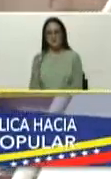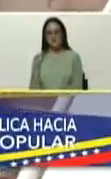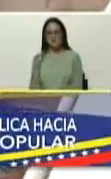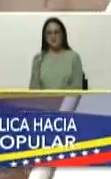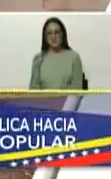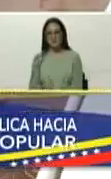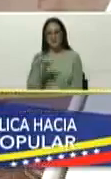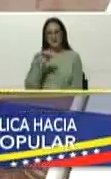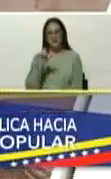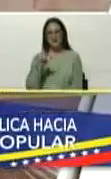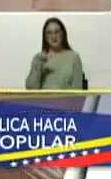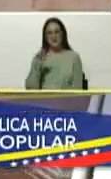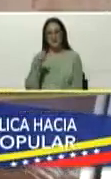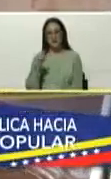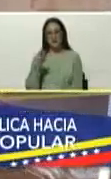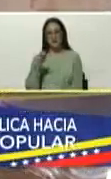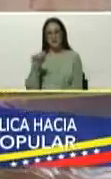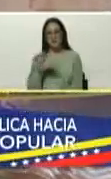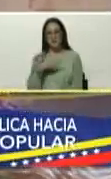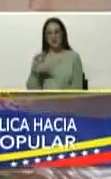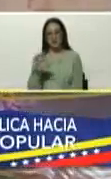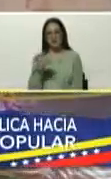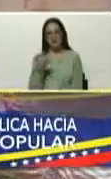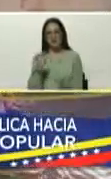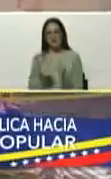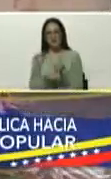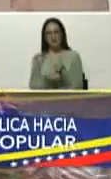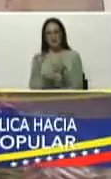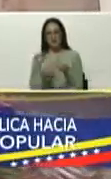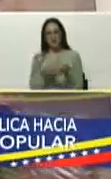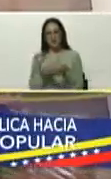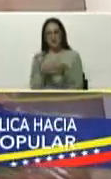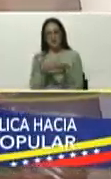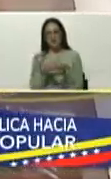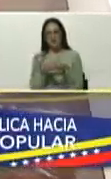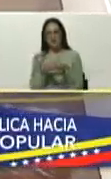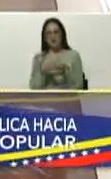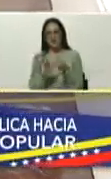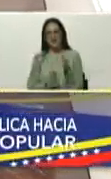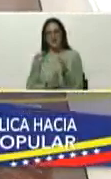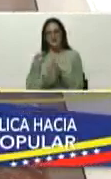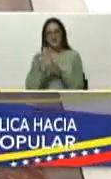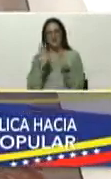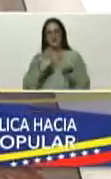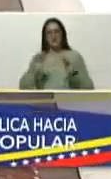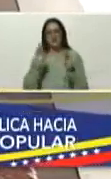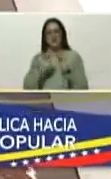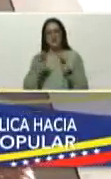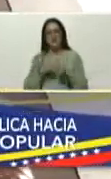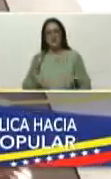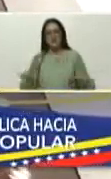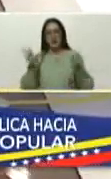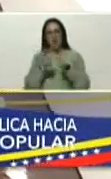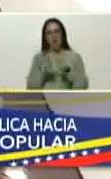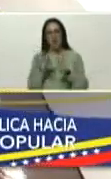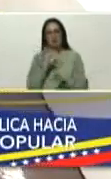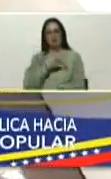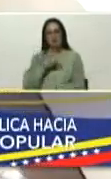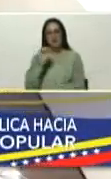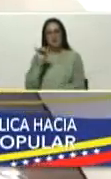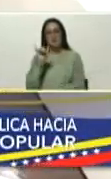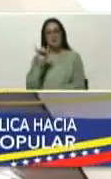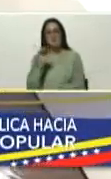González, presidenta de la Subcomisión para el Desarrollo de la Formación en Valores para el Socialismo y la